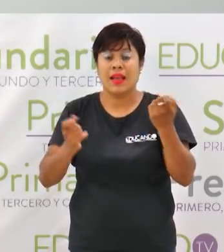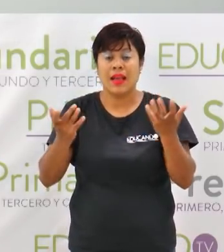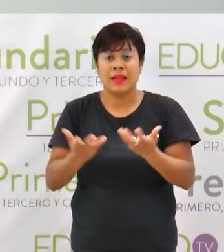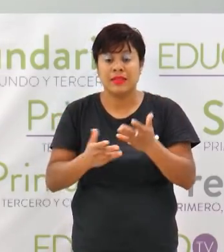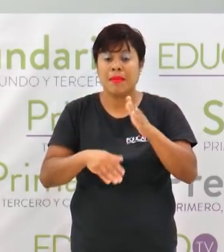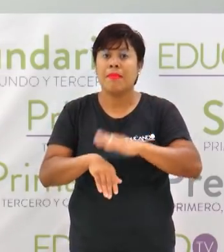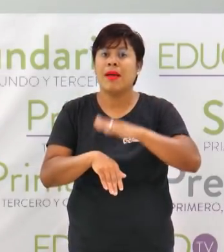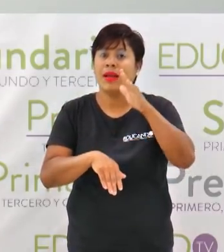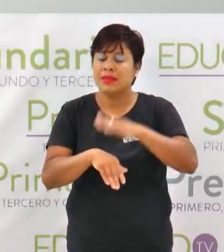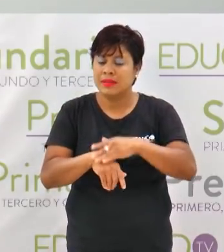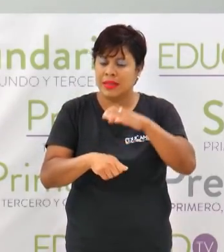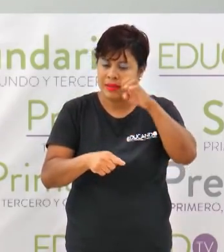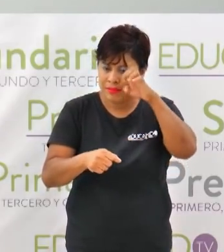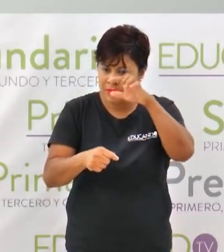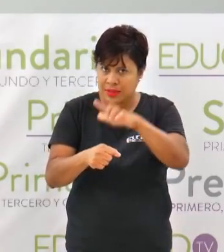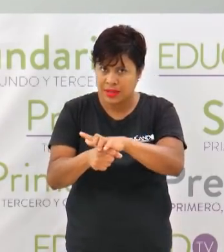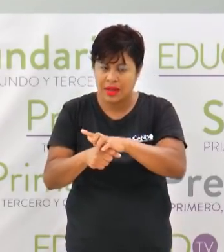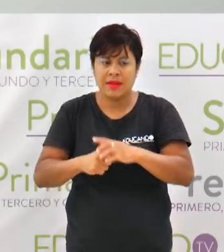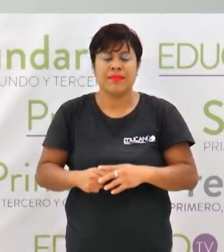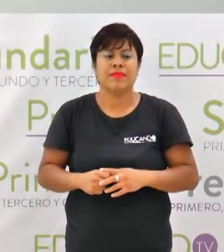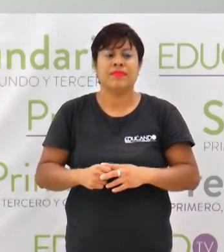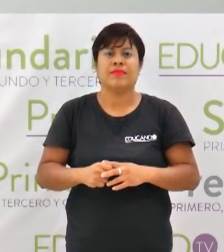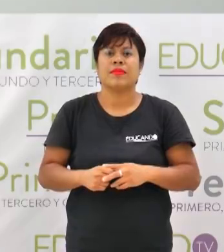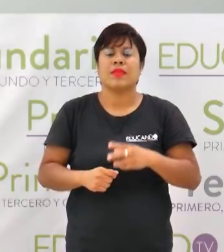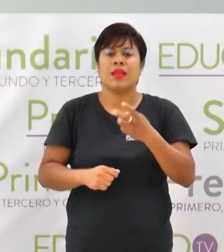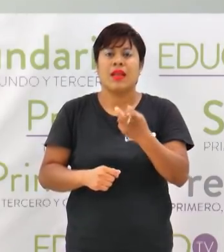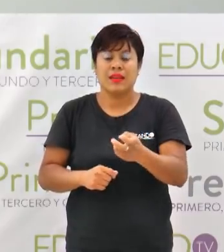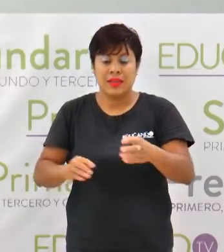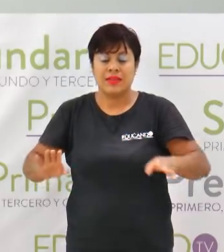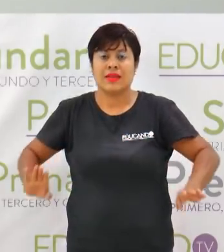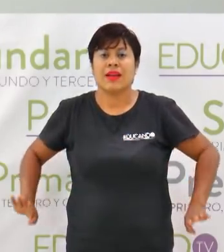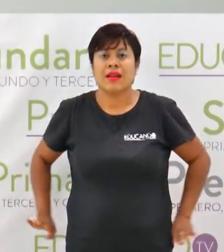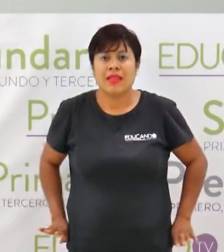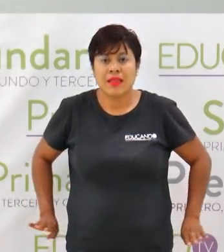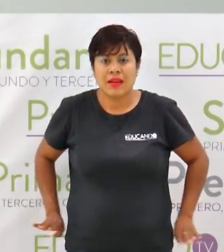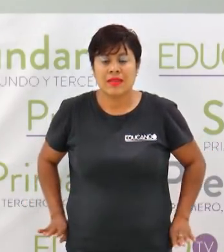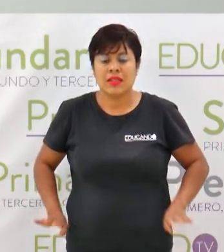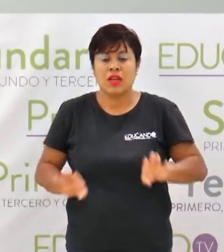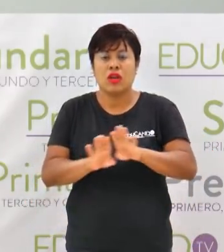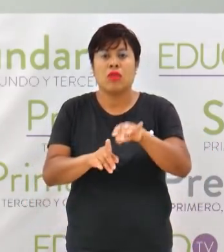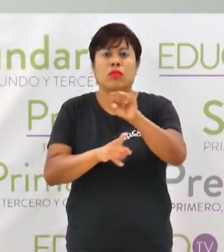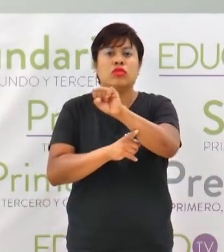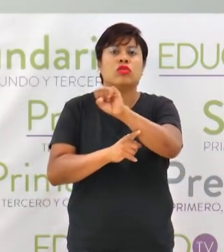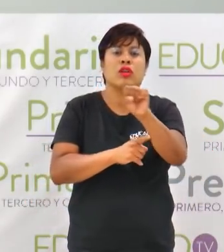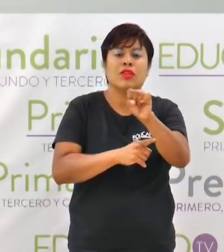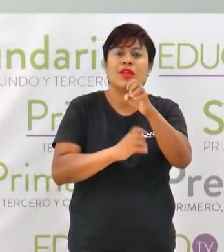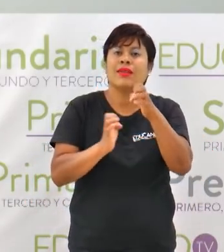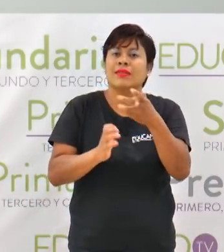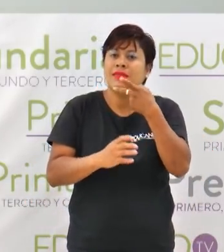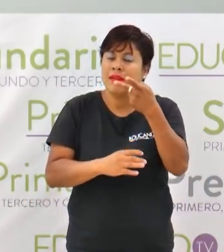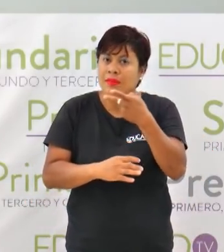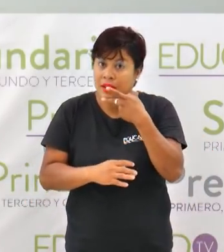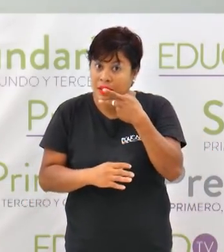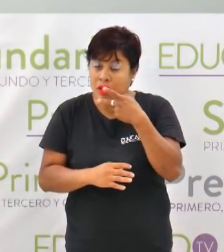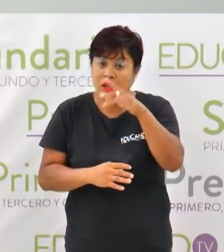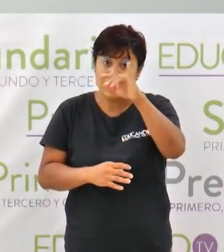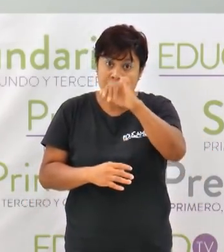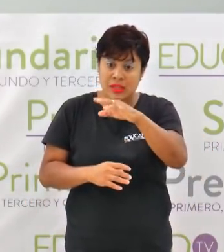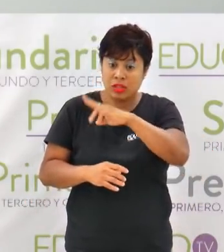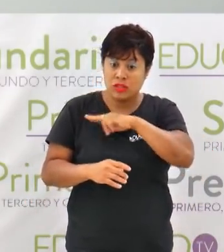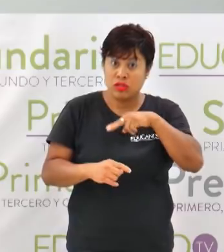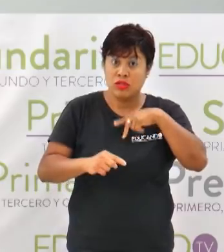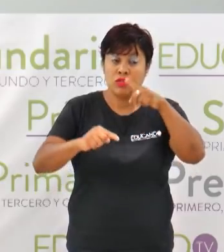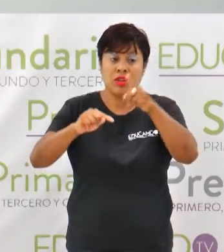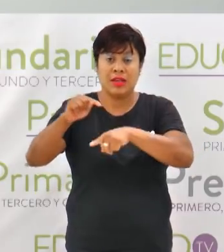hace más específica las características del sujeto que se está hablando y que si